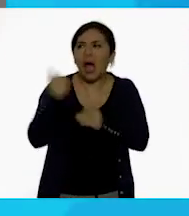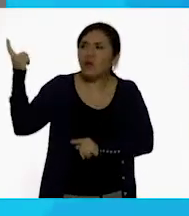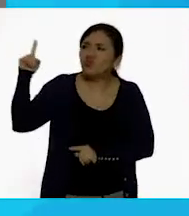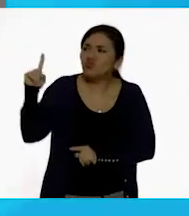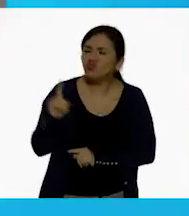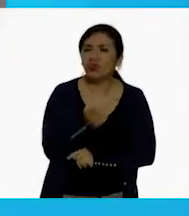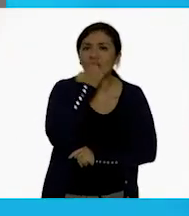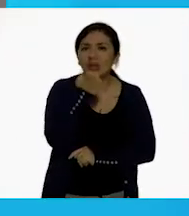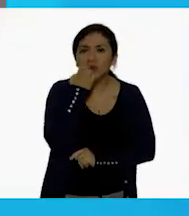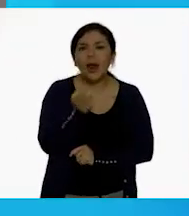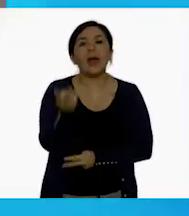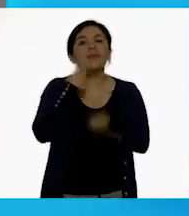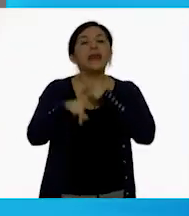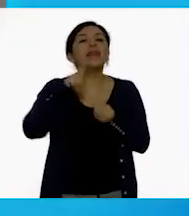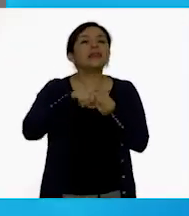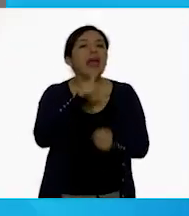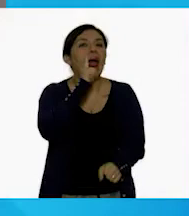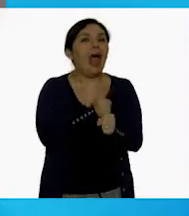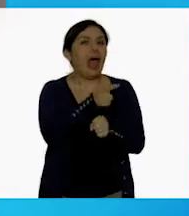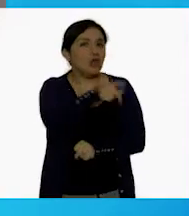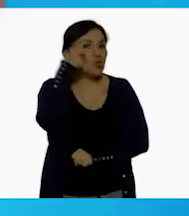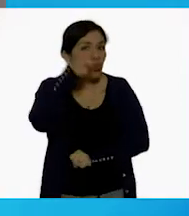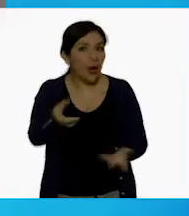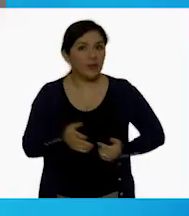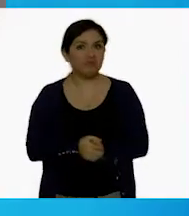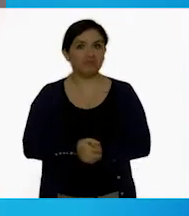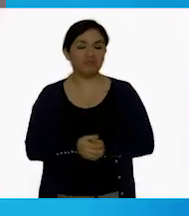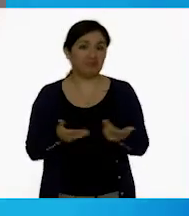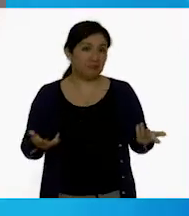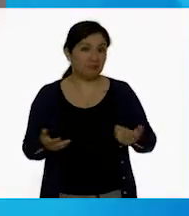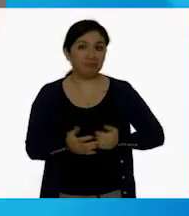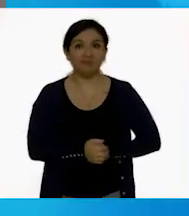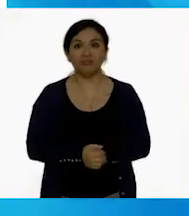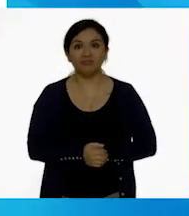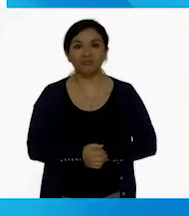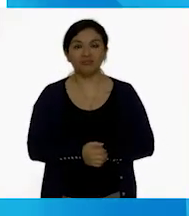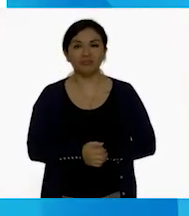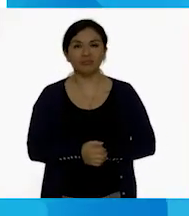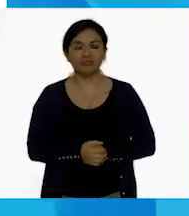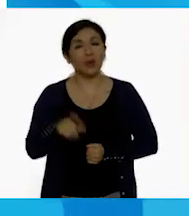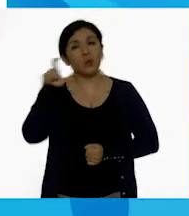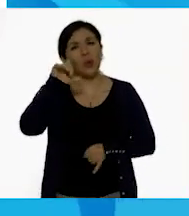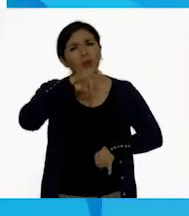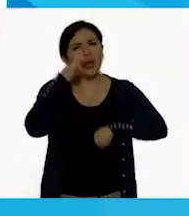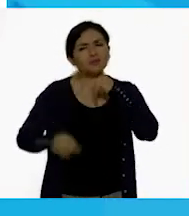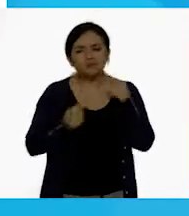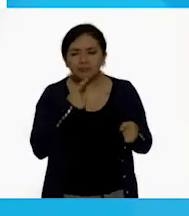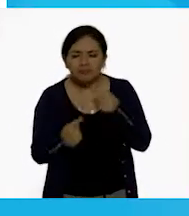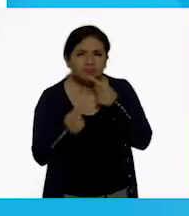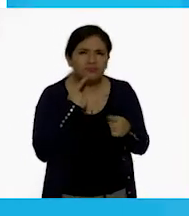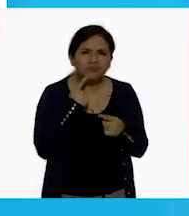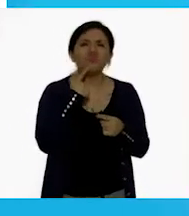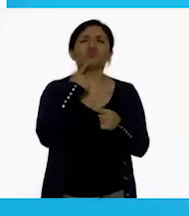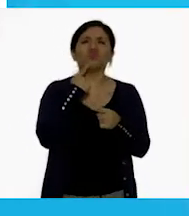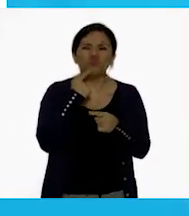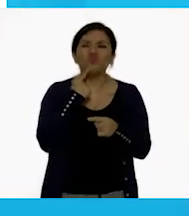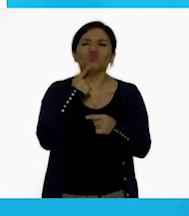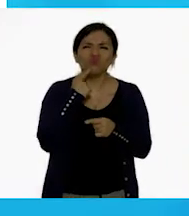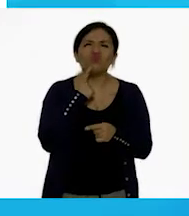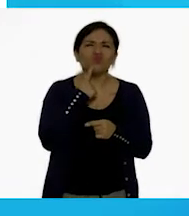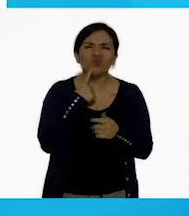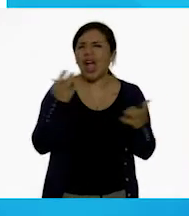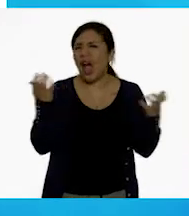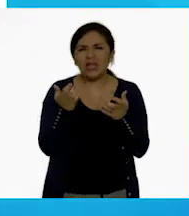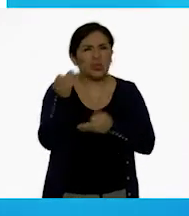y así seguro aparece el dueño, dijo Agustín. Al final terminaron haciendo de todo,